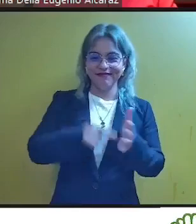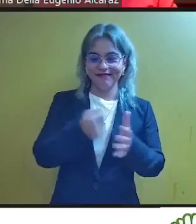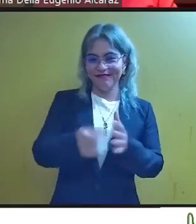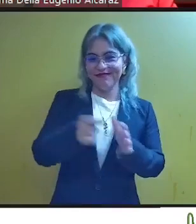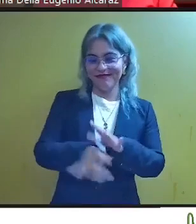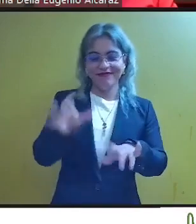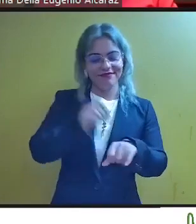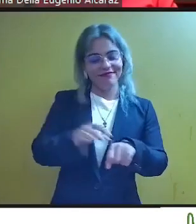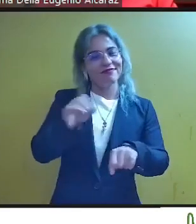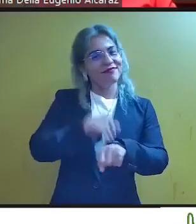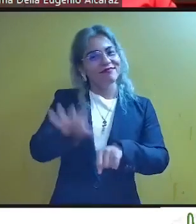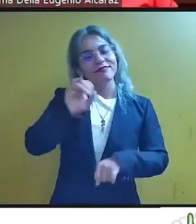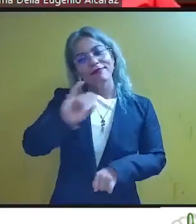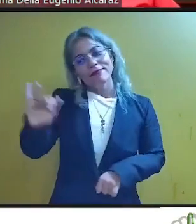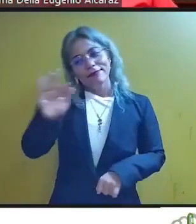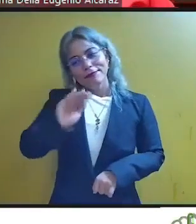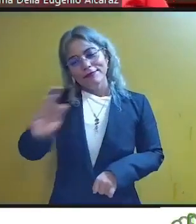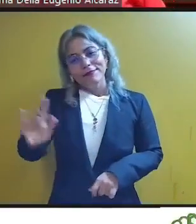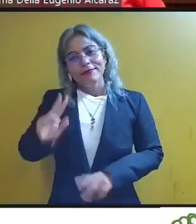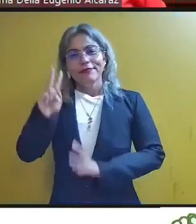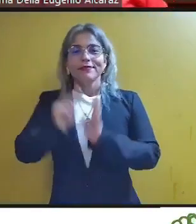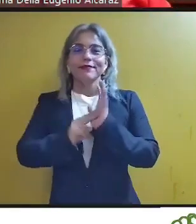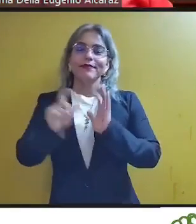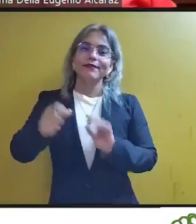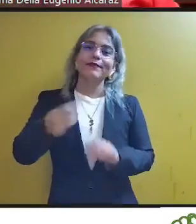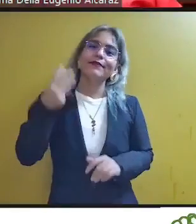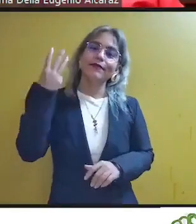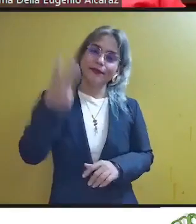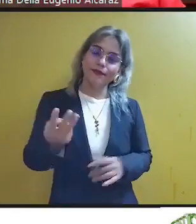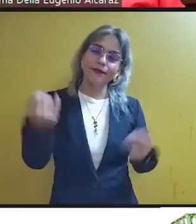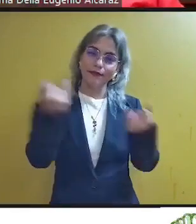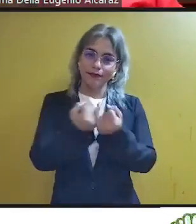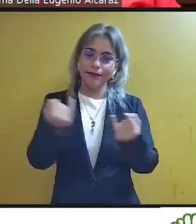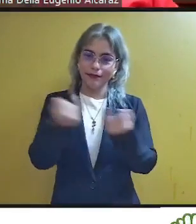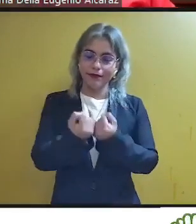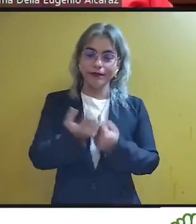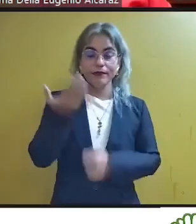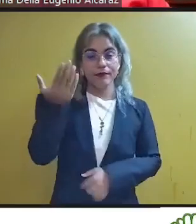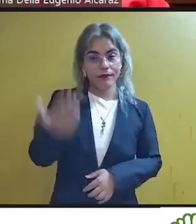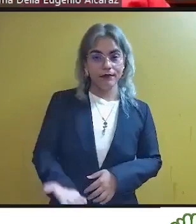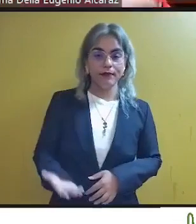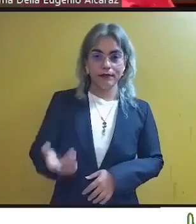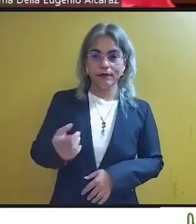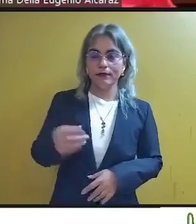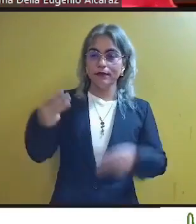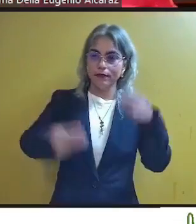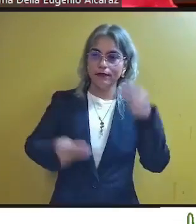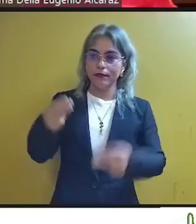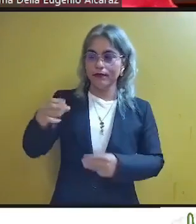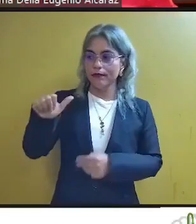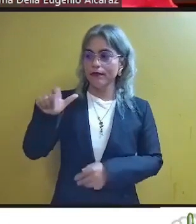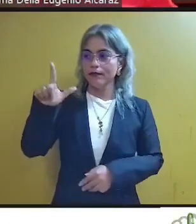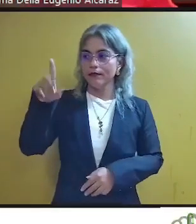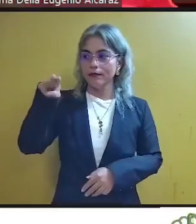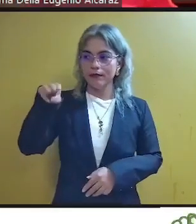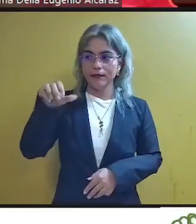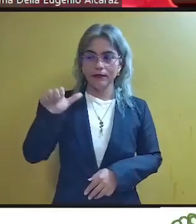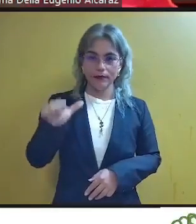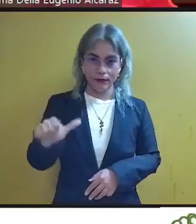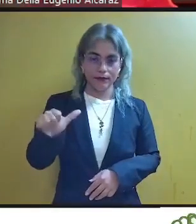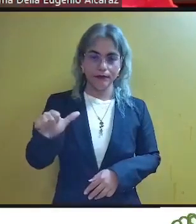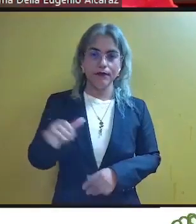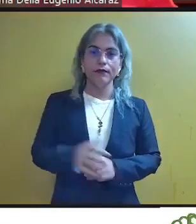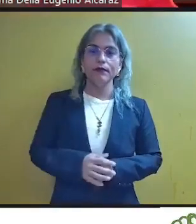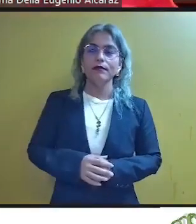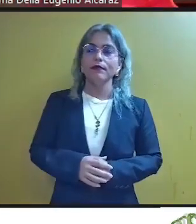TEE/HEC/67, diagonal 2023, el cual también fue turnado a la ponencia a cargo de la magistrada Almadelia Eugenio Alcaraz. Por